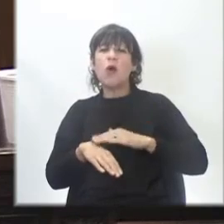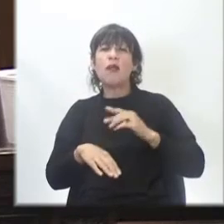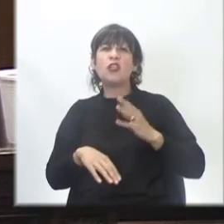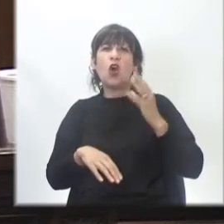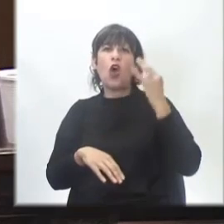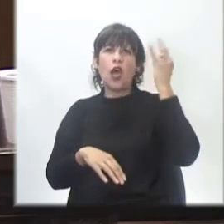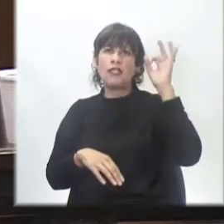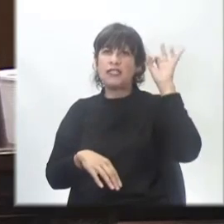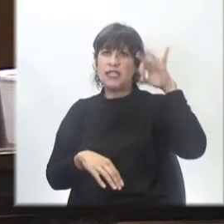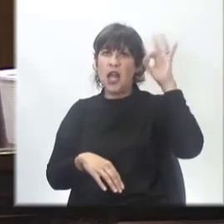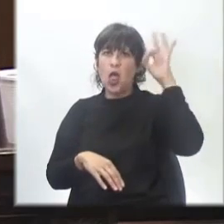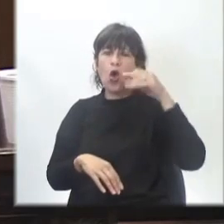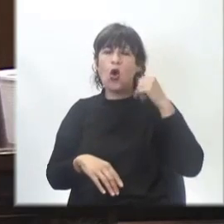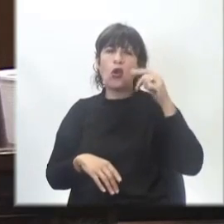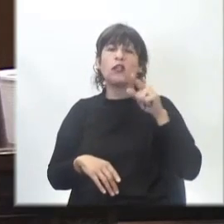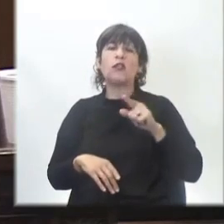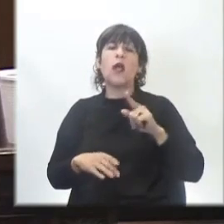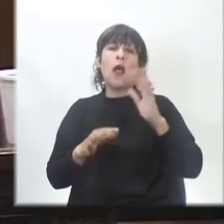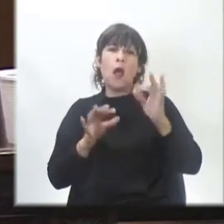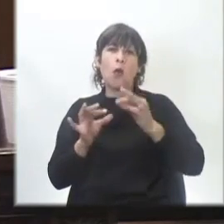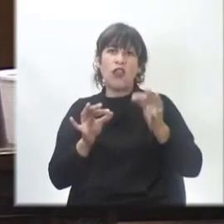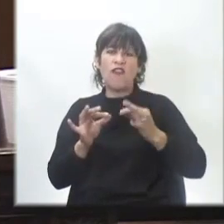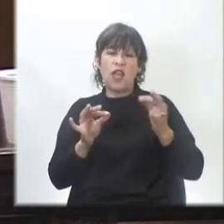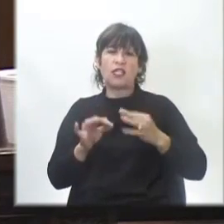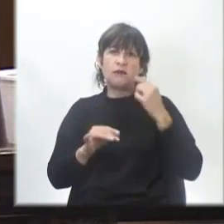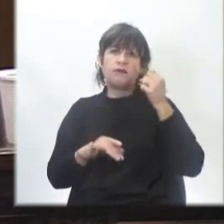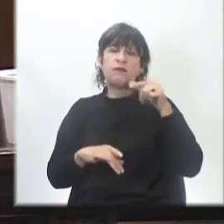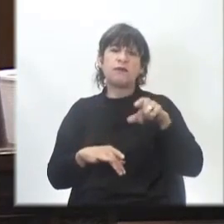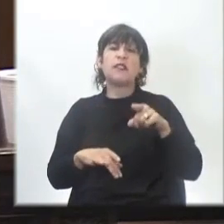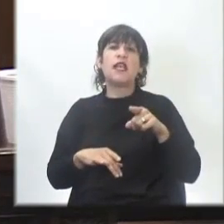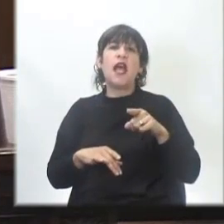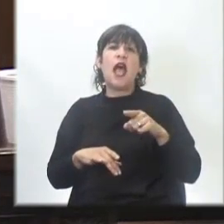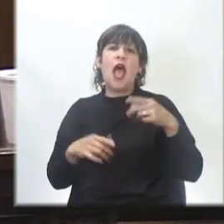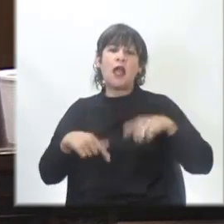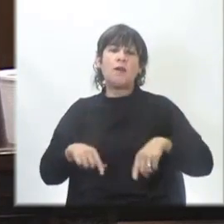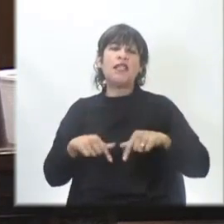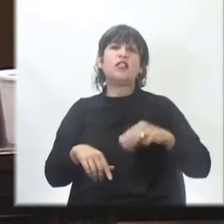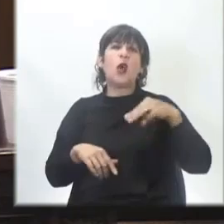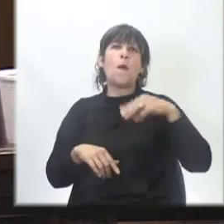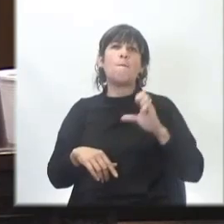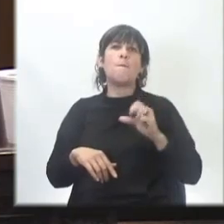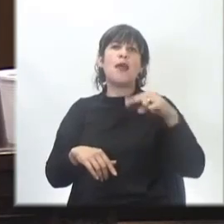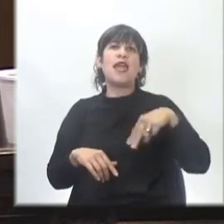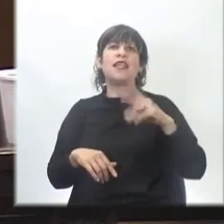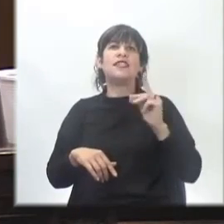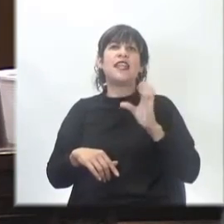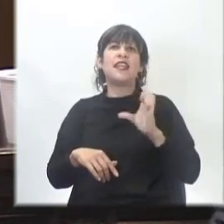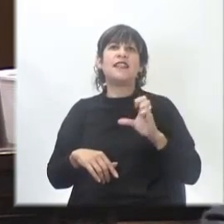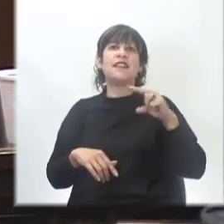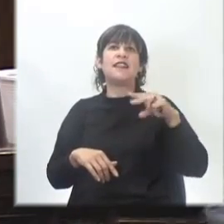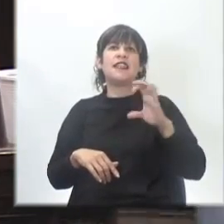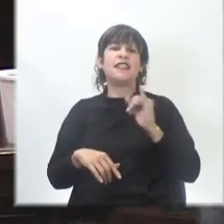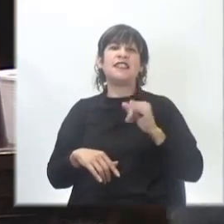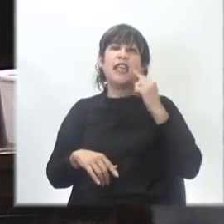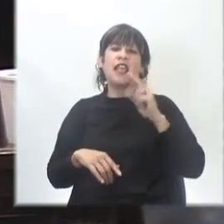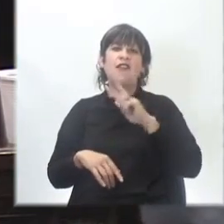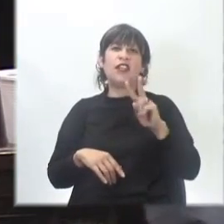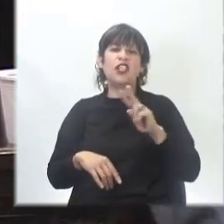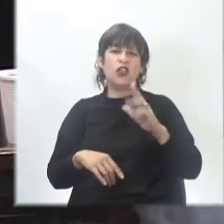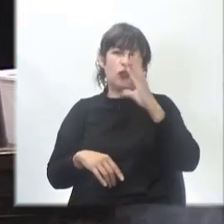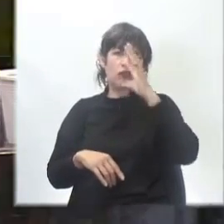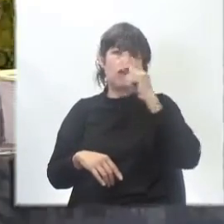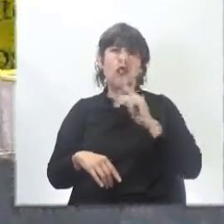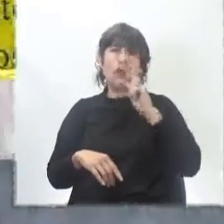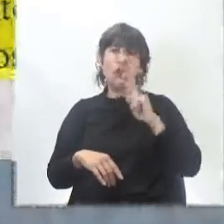senador Pedro Bordaberry al ministro Menéndez, el 22 de febrero del 2017. Y mire lo que